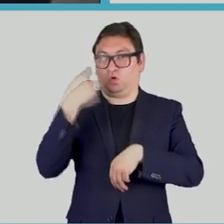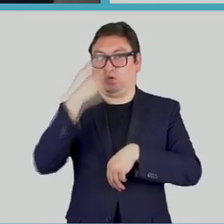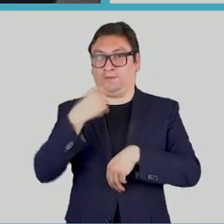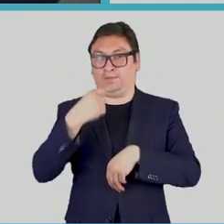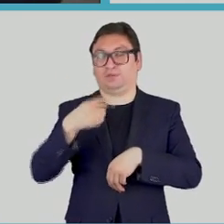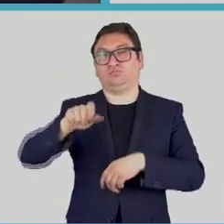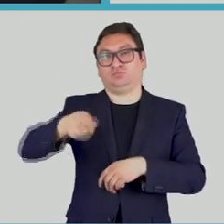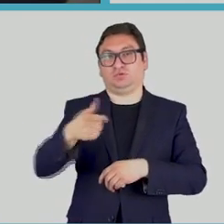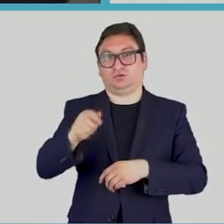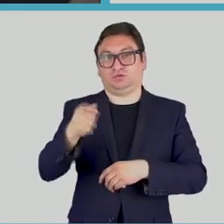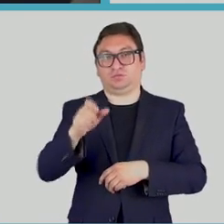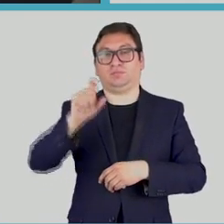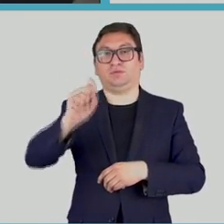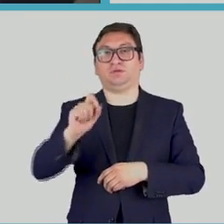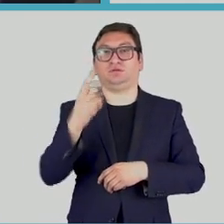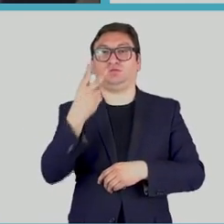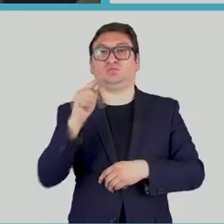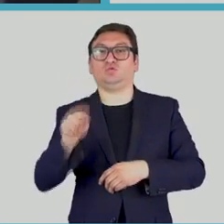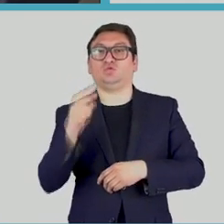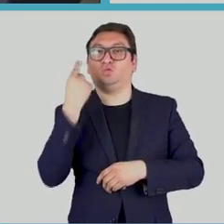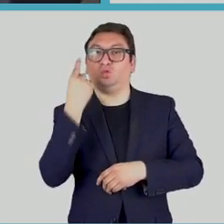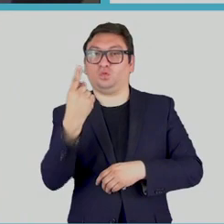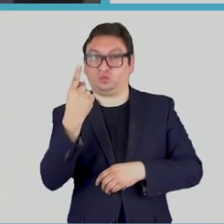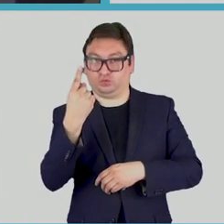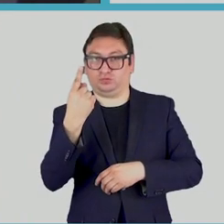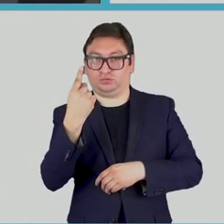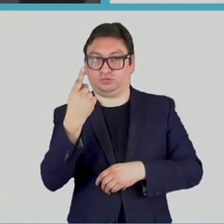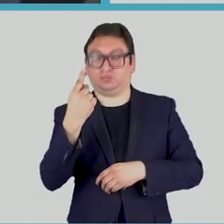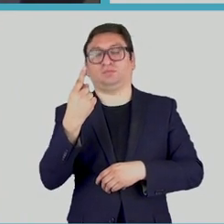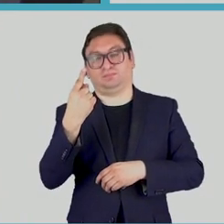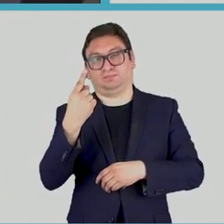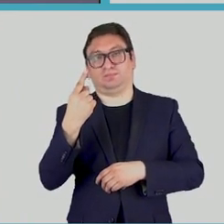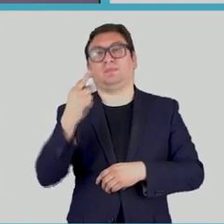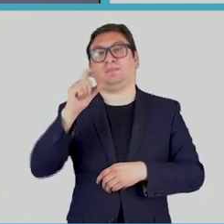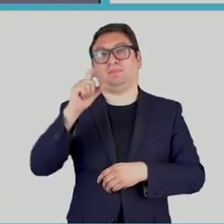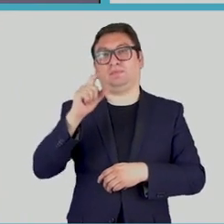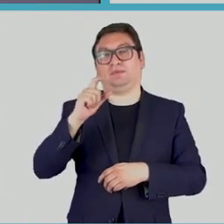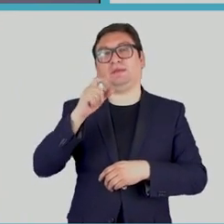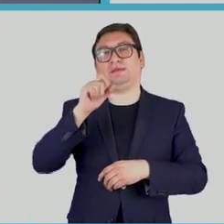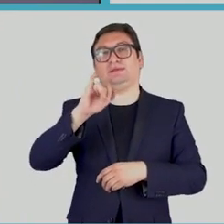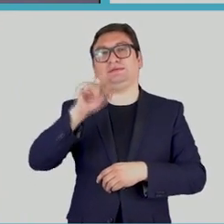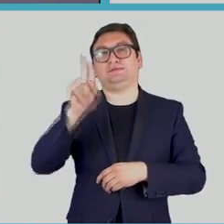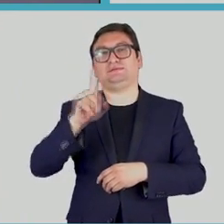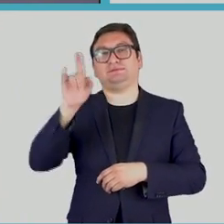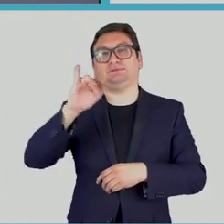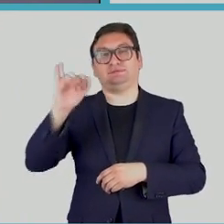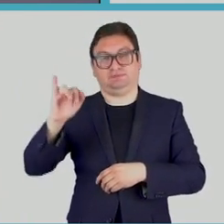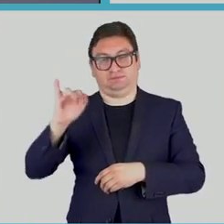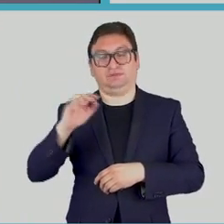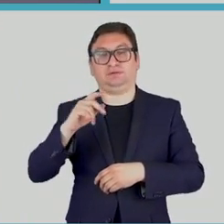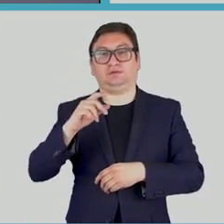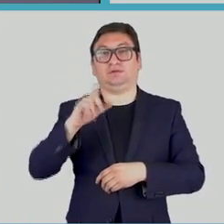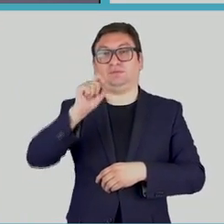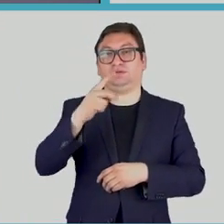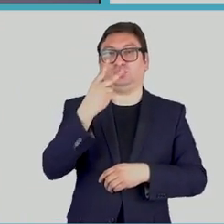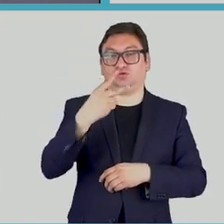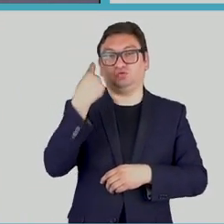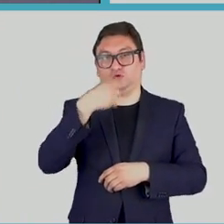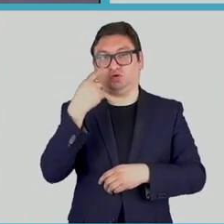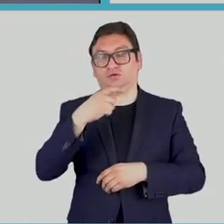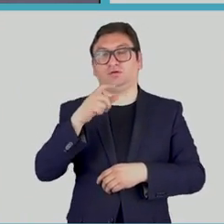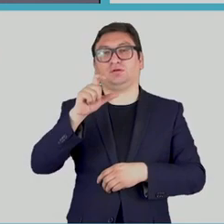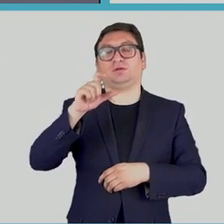por canal 22.1 en este caso el canal 22 de Isis y a las 22 horas por